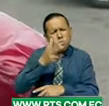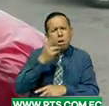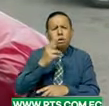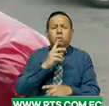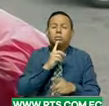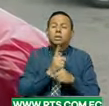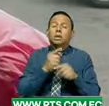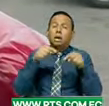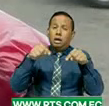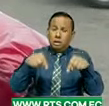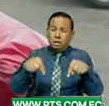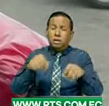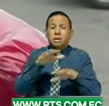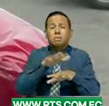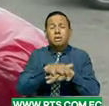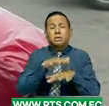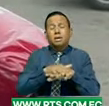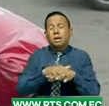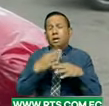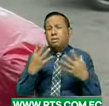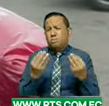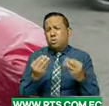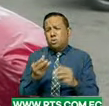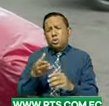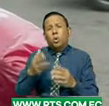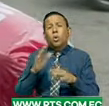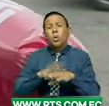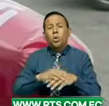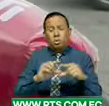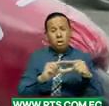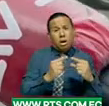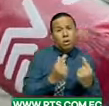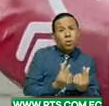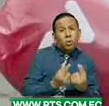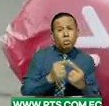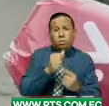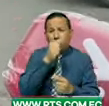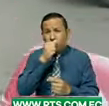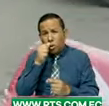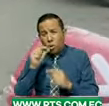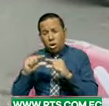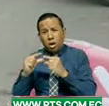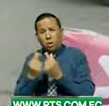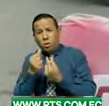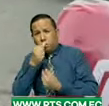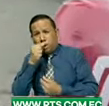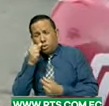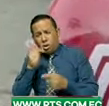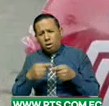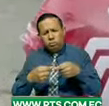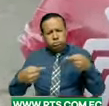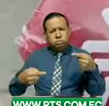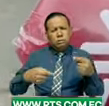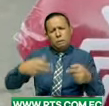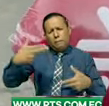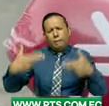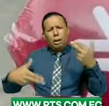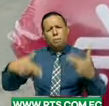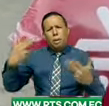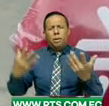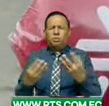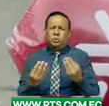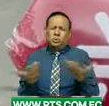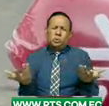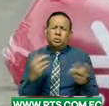hechos delictivos aquí en la ciudad de Machala es por la disputa de territorio. Tenemos casos aislados que es por robo o por violencia